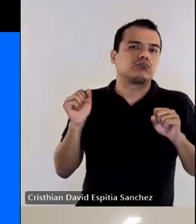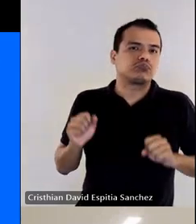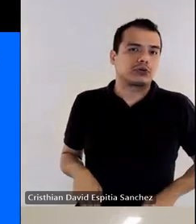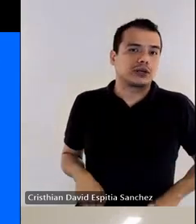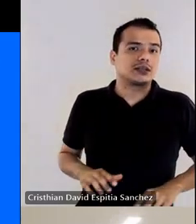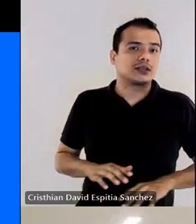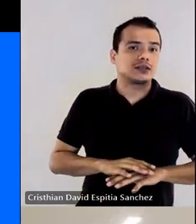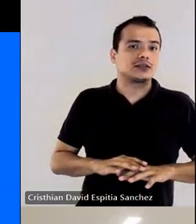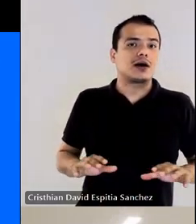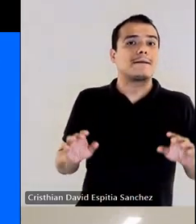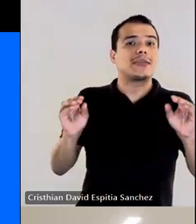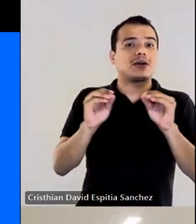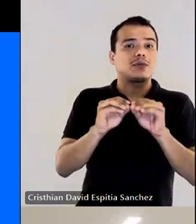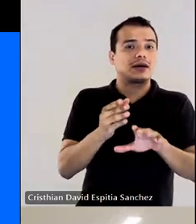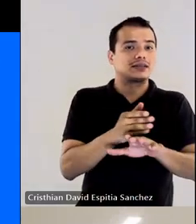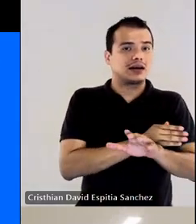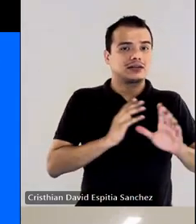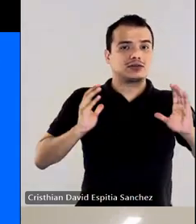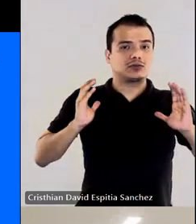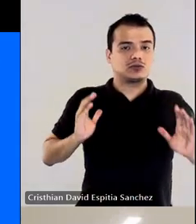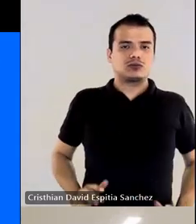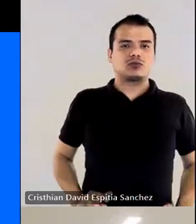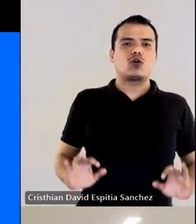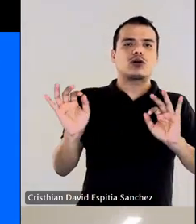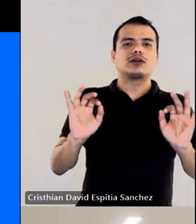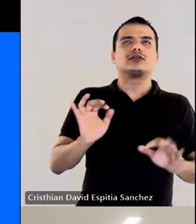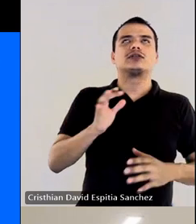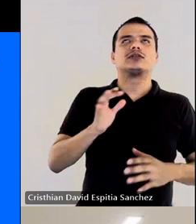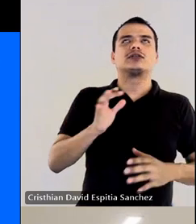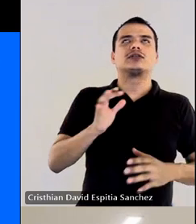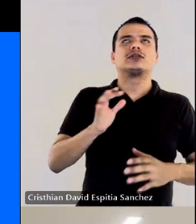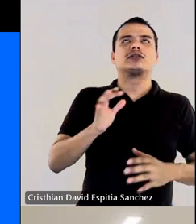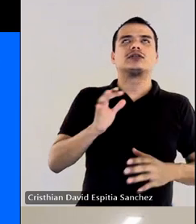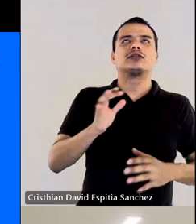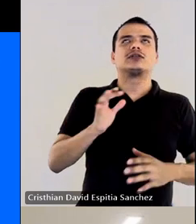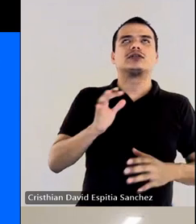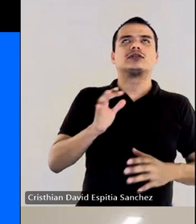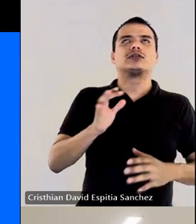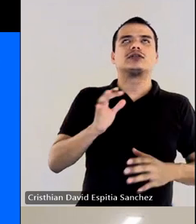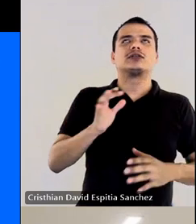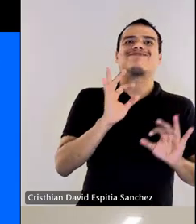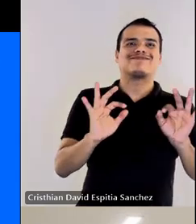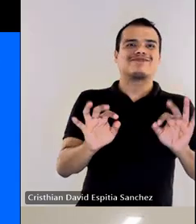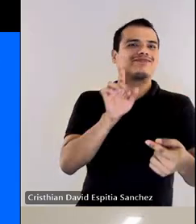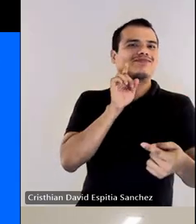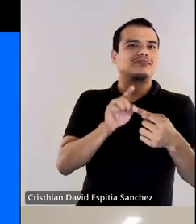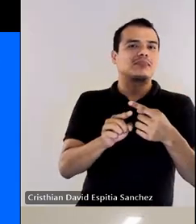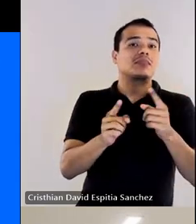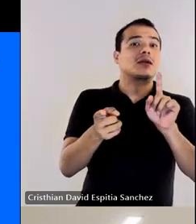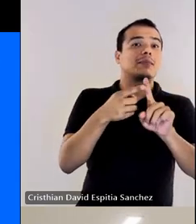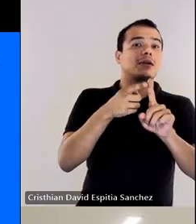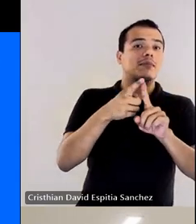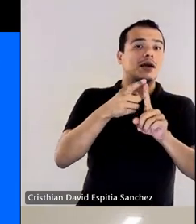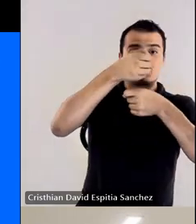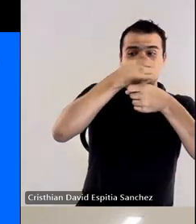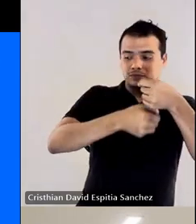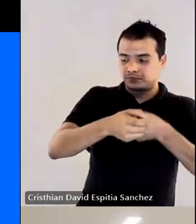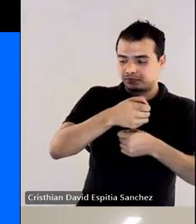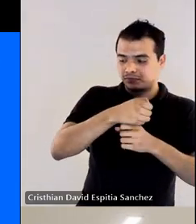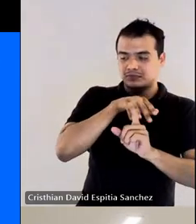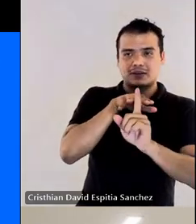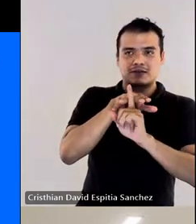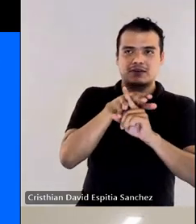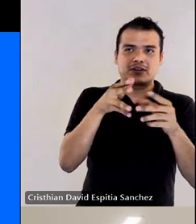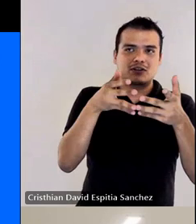totalmente alineada o sea para colocar un collar cervical para protección de lesión cervical. Procurar dar